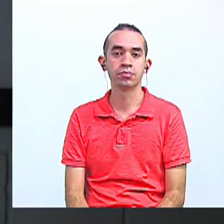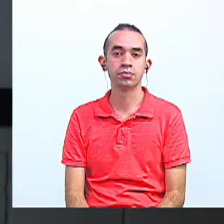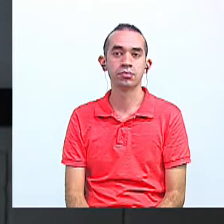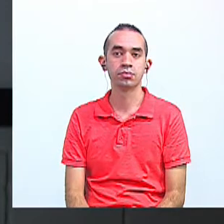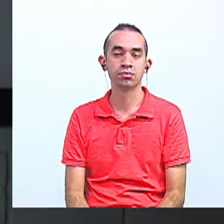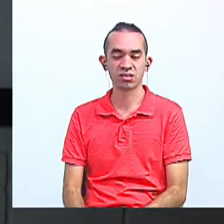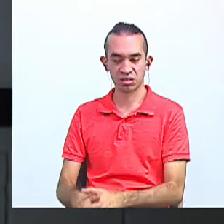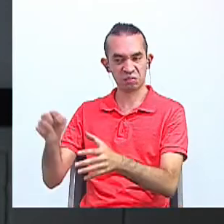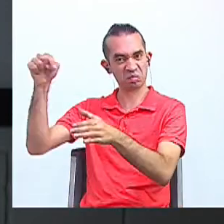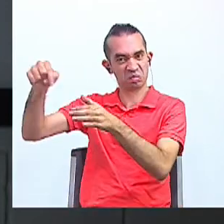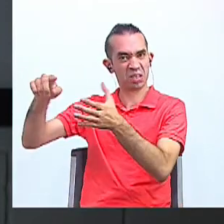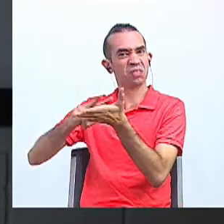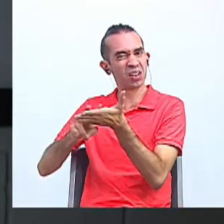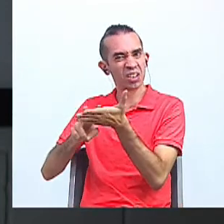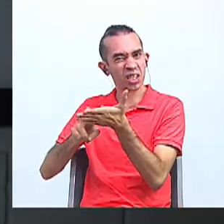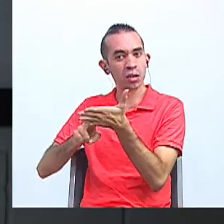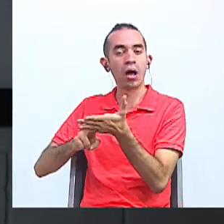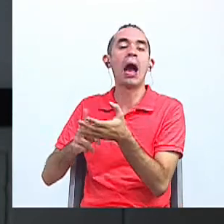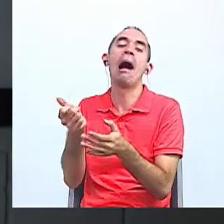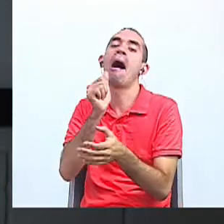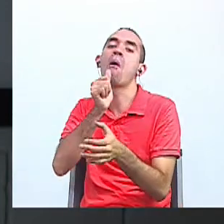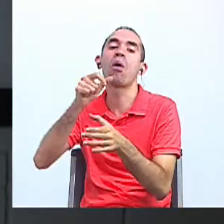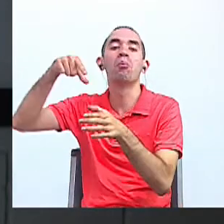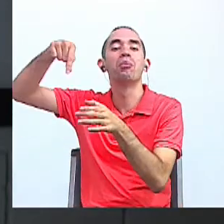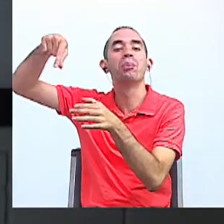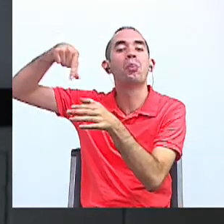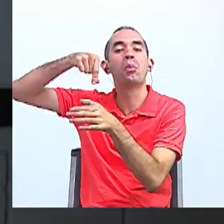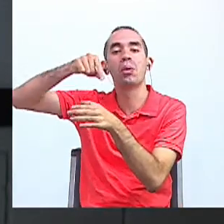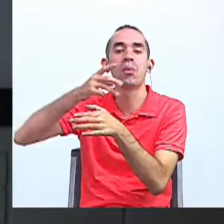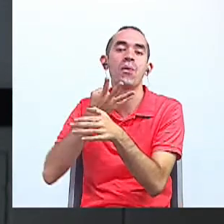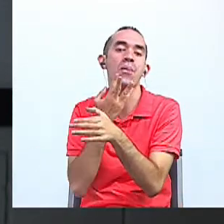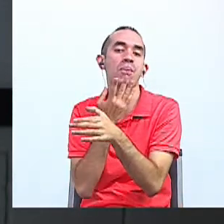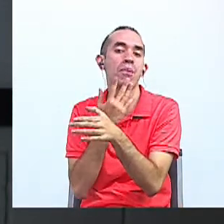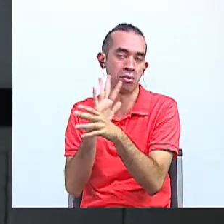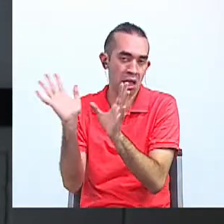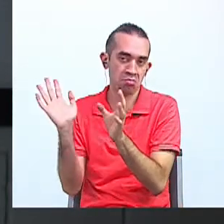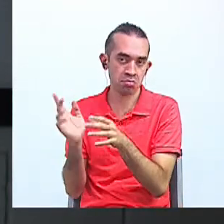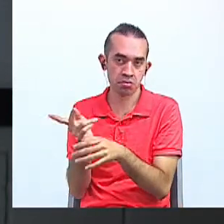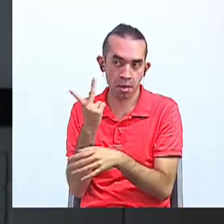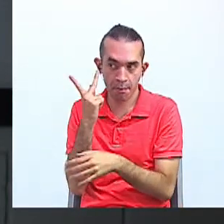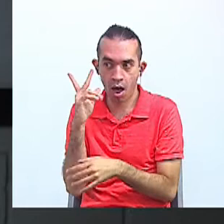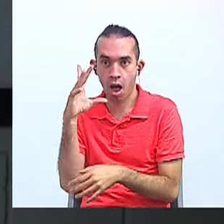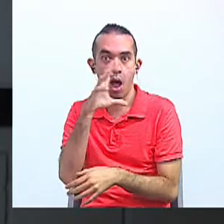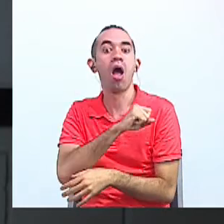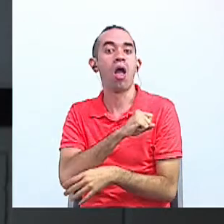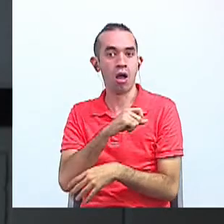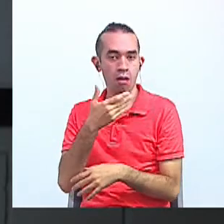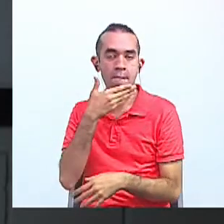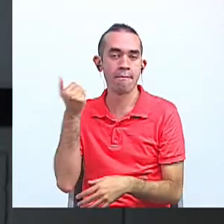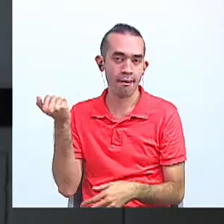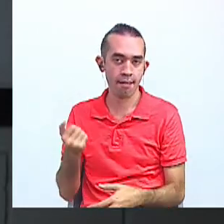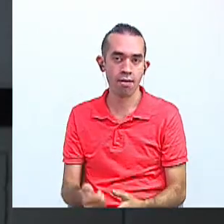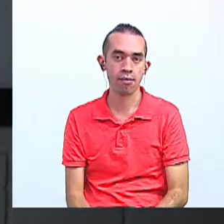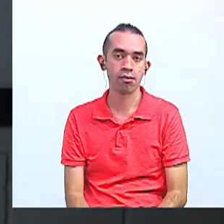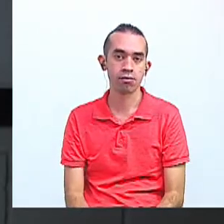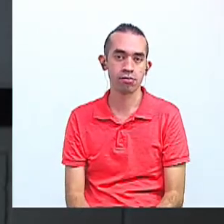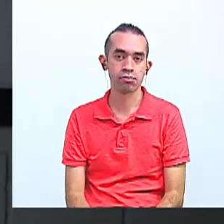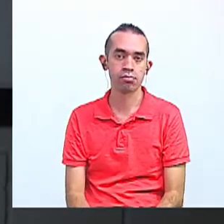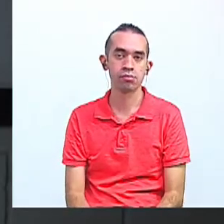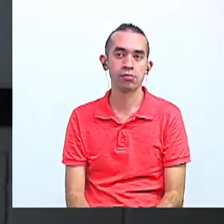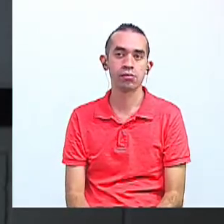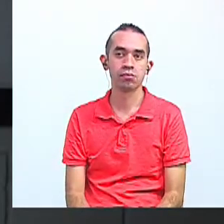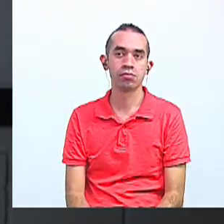agua con un tinte, para que veamos mejor el efecto. Vamos a